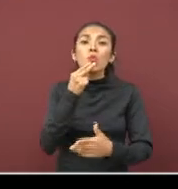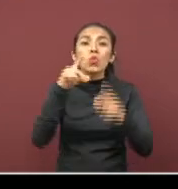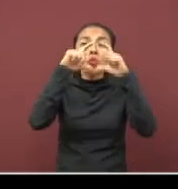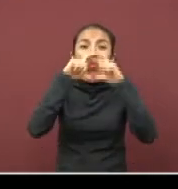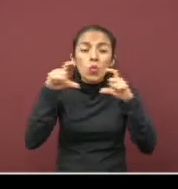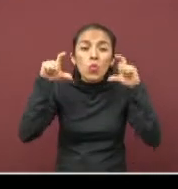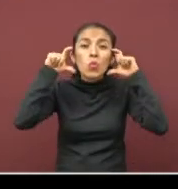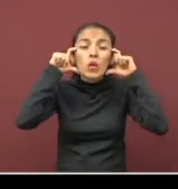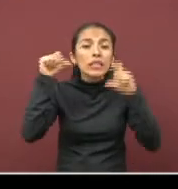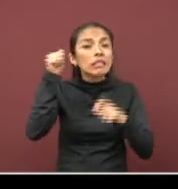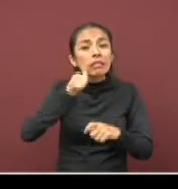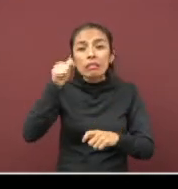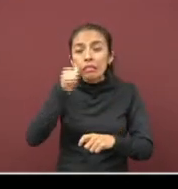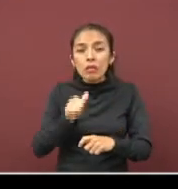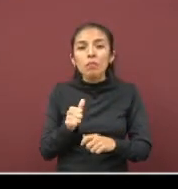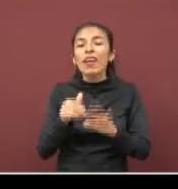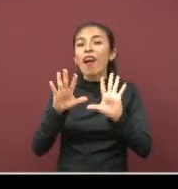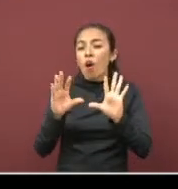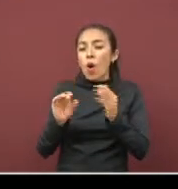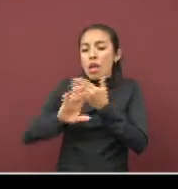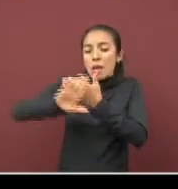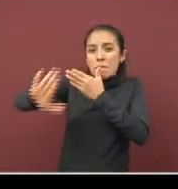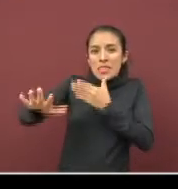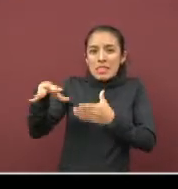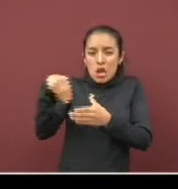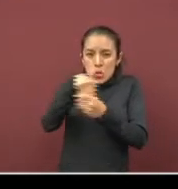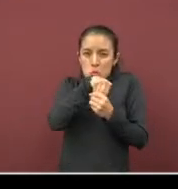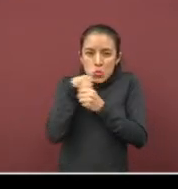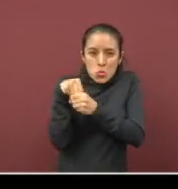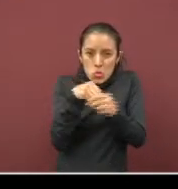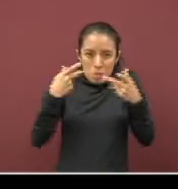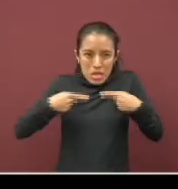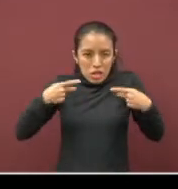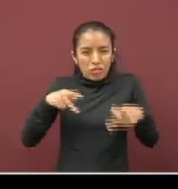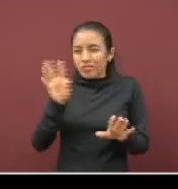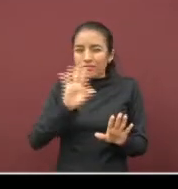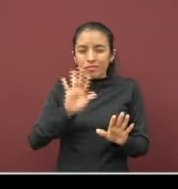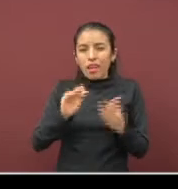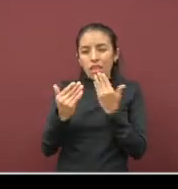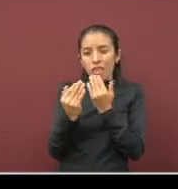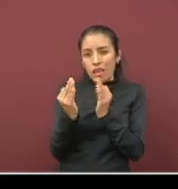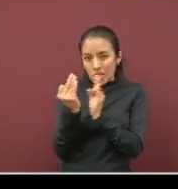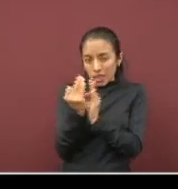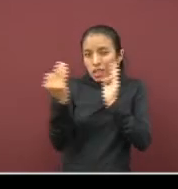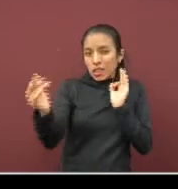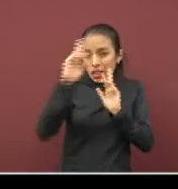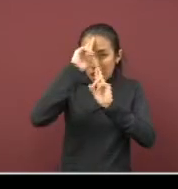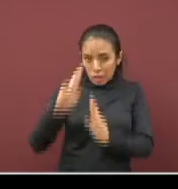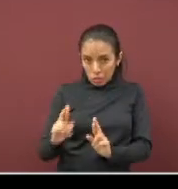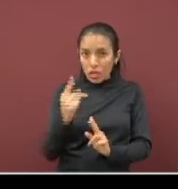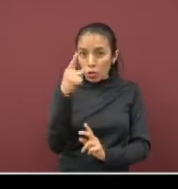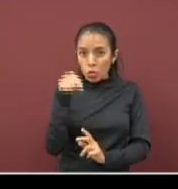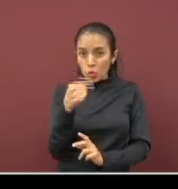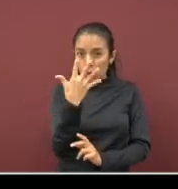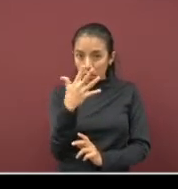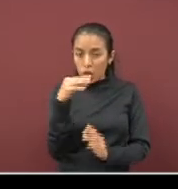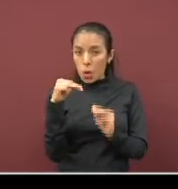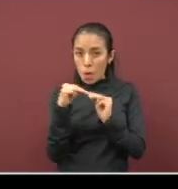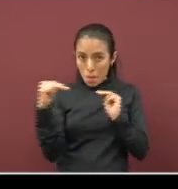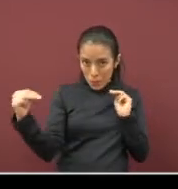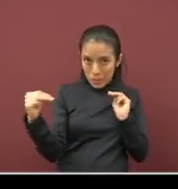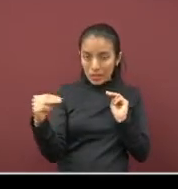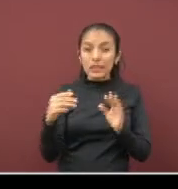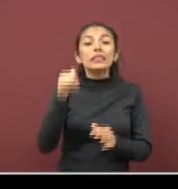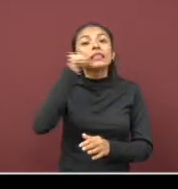evite lugares aglomerados guarde la sana distancia y lávese frecuentemente las manos con agua y jabón